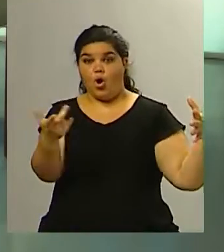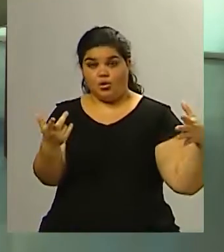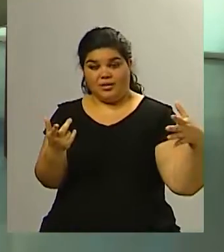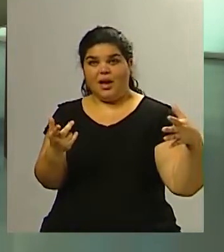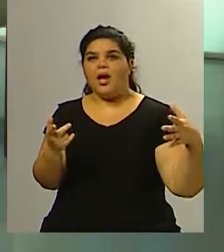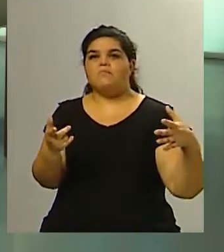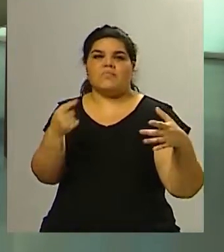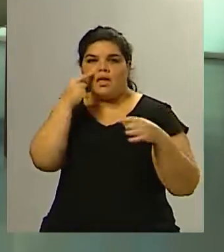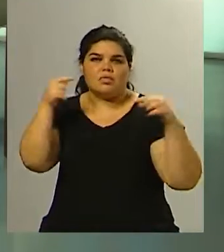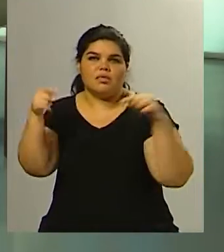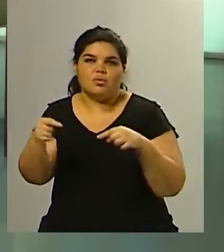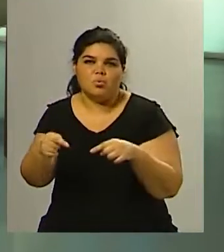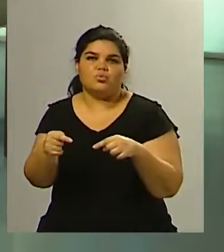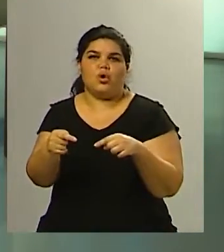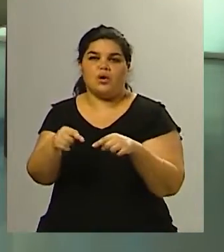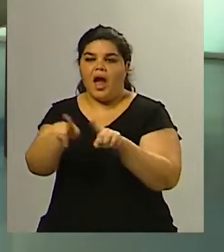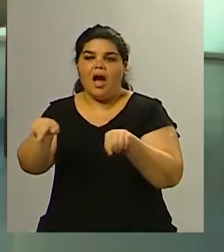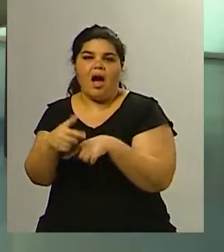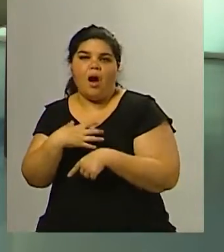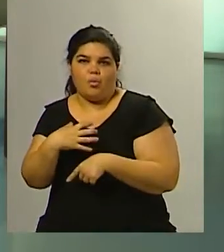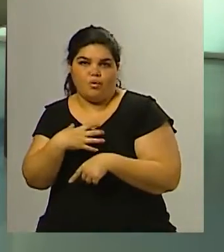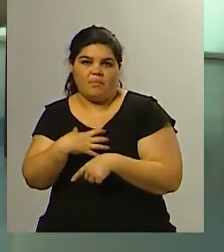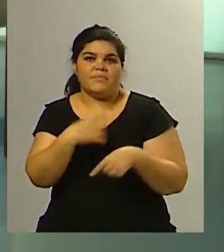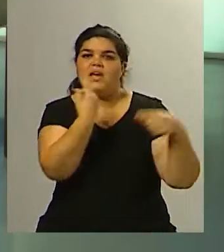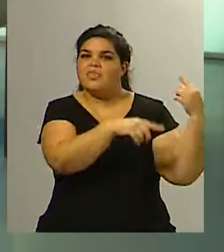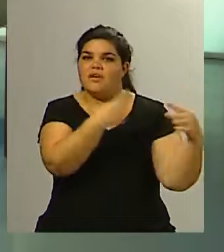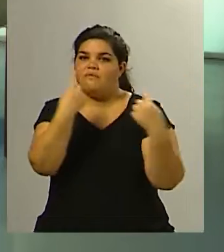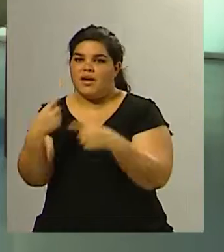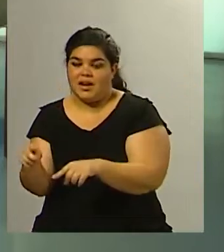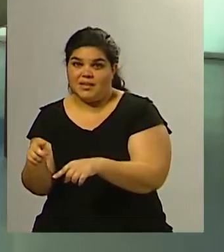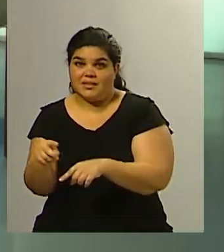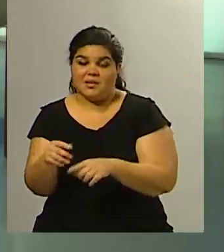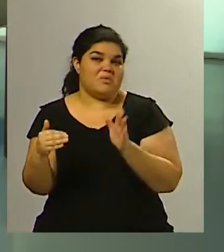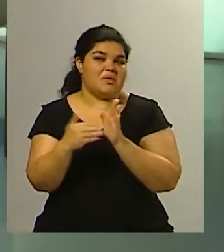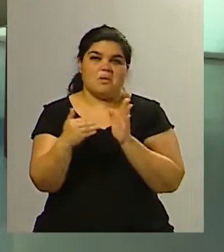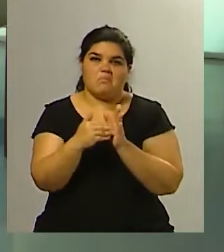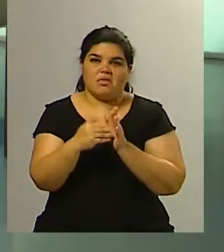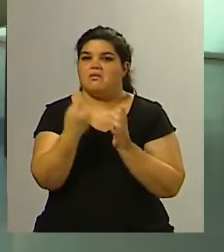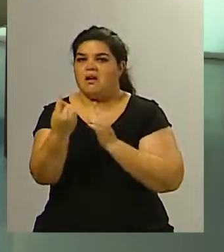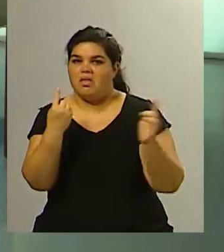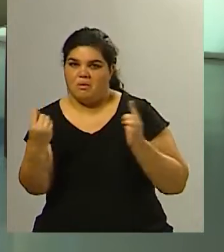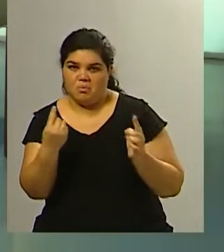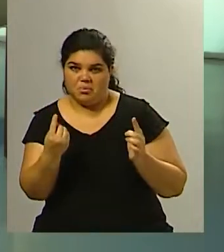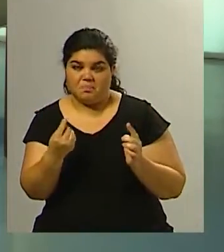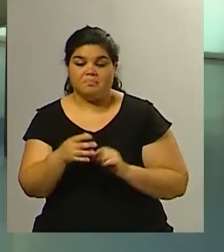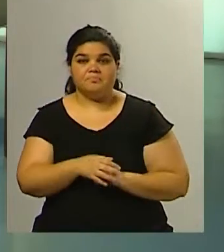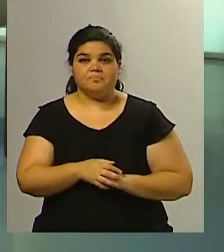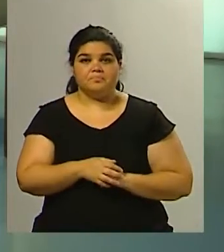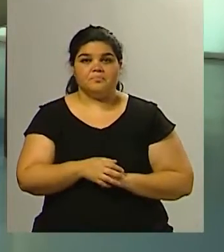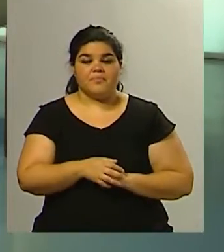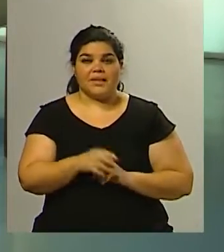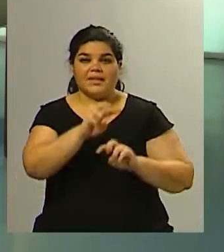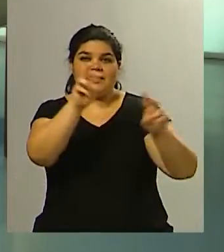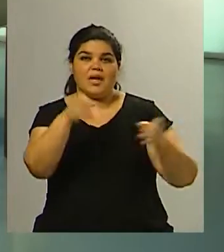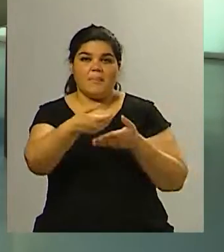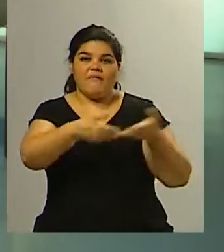lo institucional, con lo áulico. Tiene distintos niveles de especificación. Respecto de las